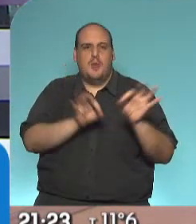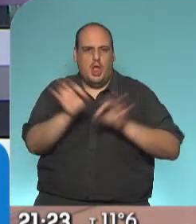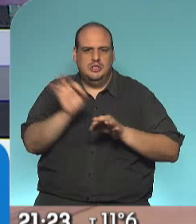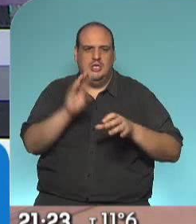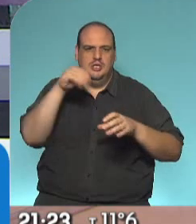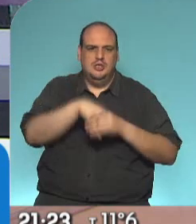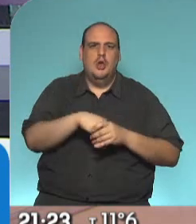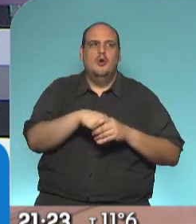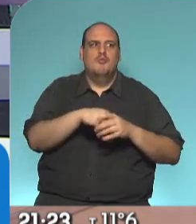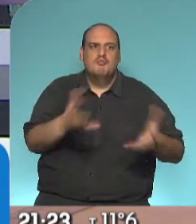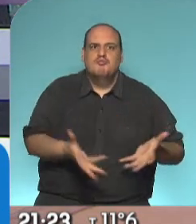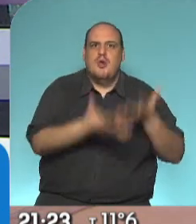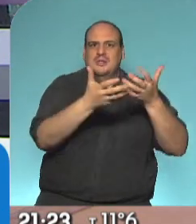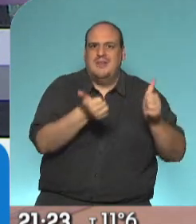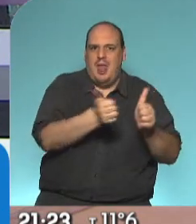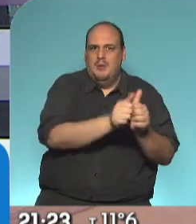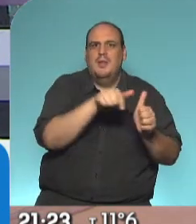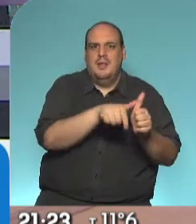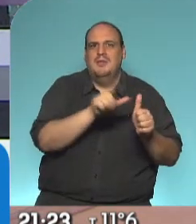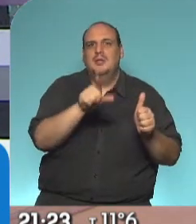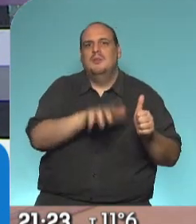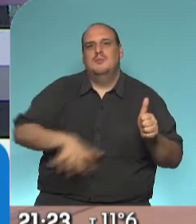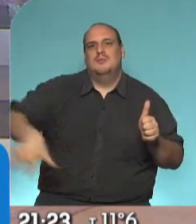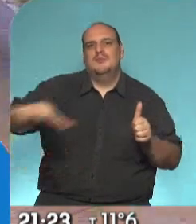Acompañamientos en General Rodríguez, la provincia de Buenos Aires.